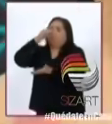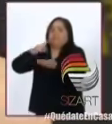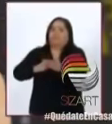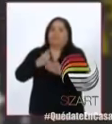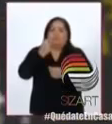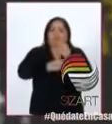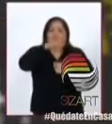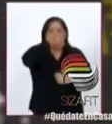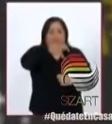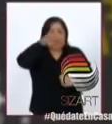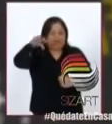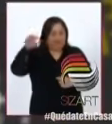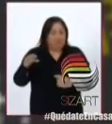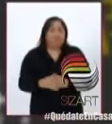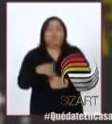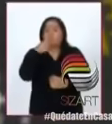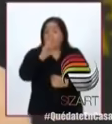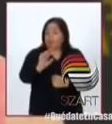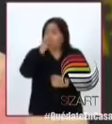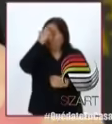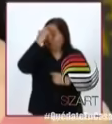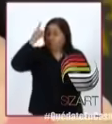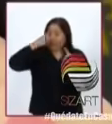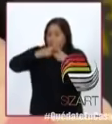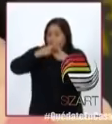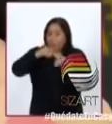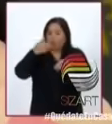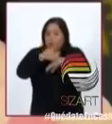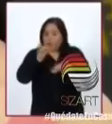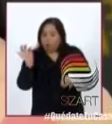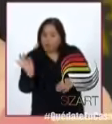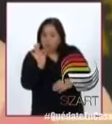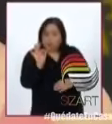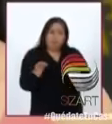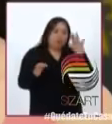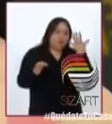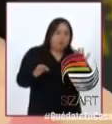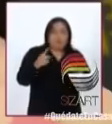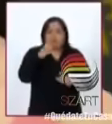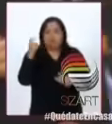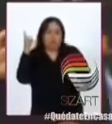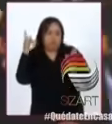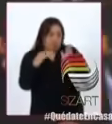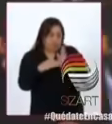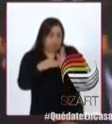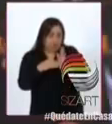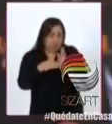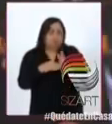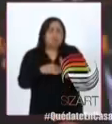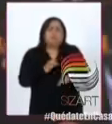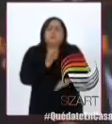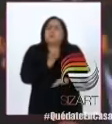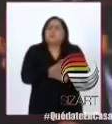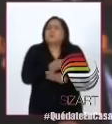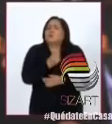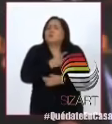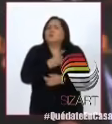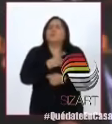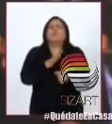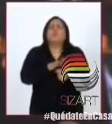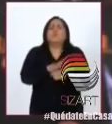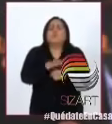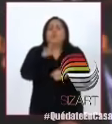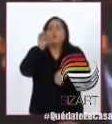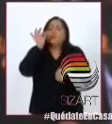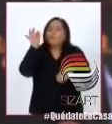Recuerda que al dividir números decimales entre 10, 100 o 1000, lo único que tendremos que hacer